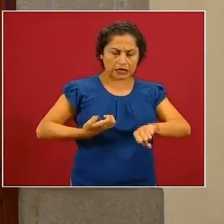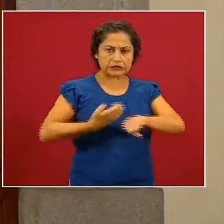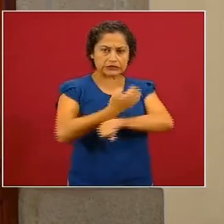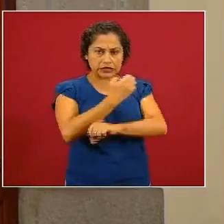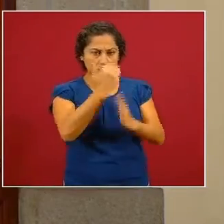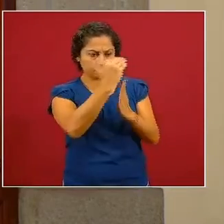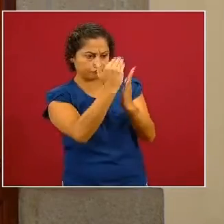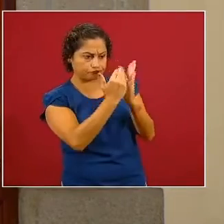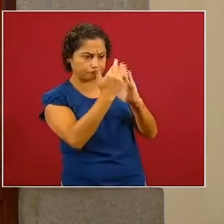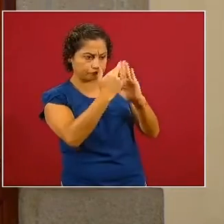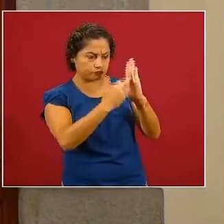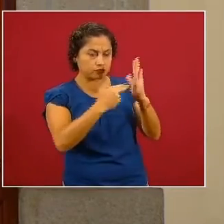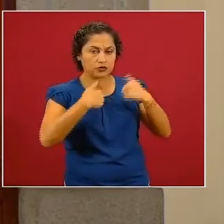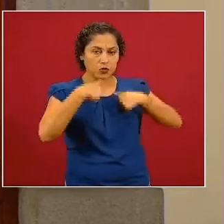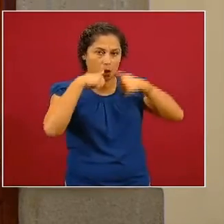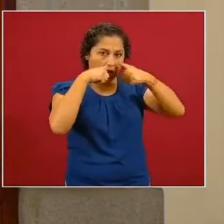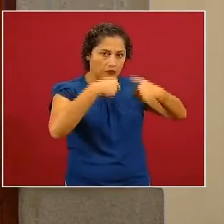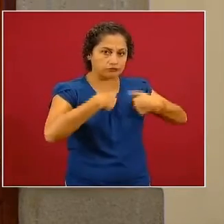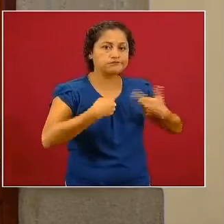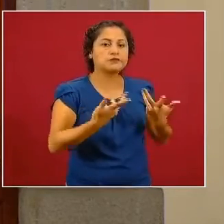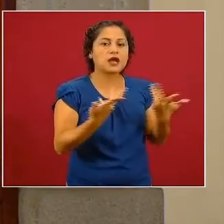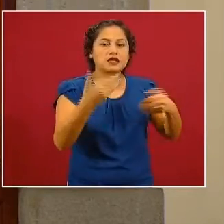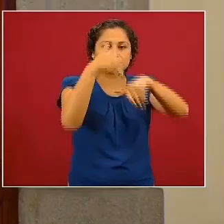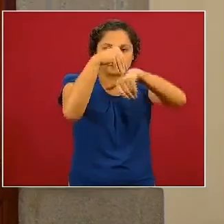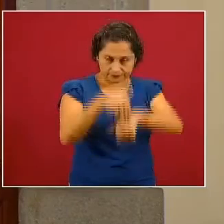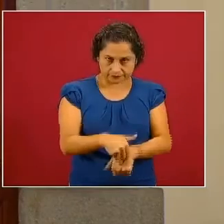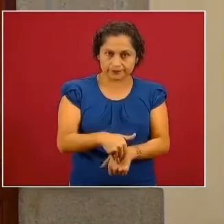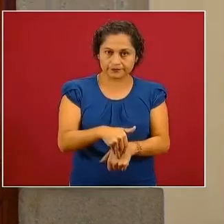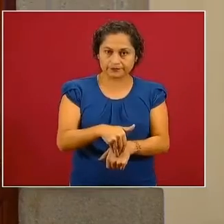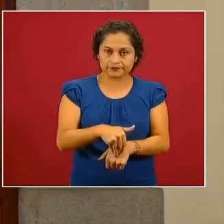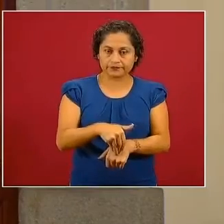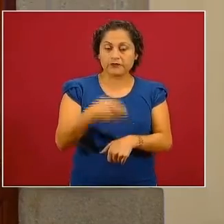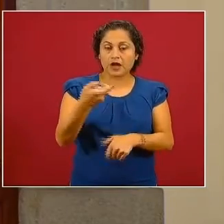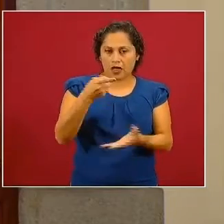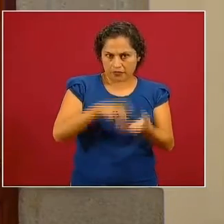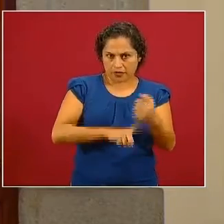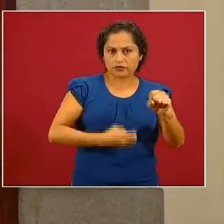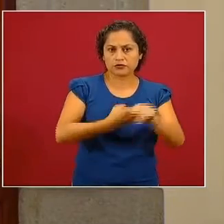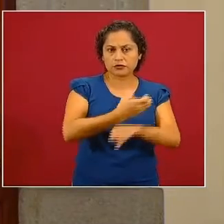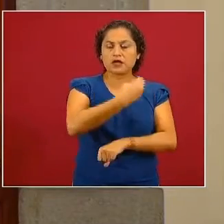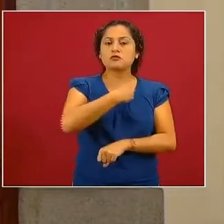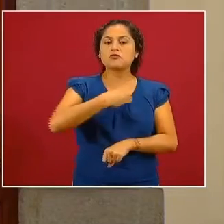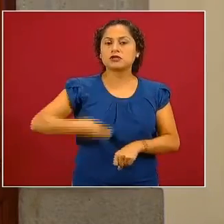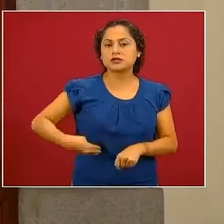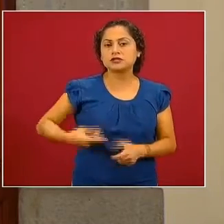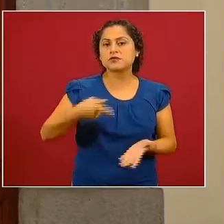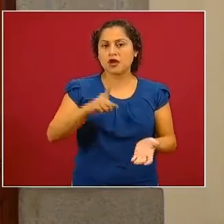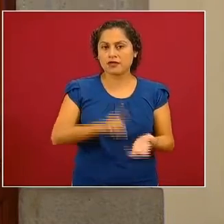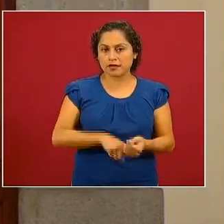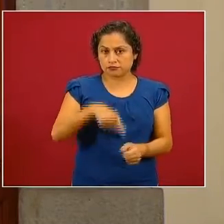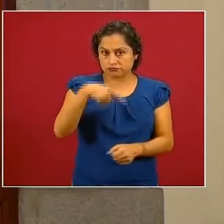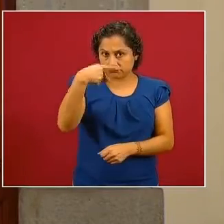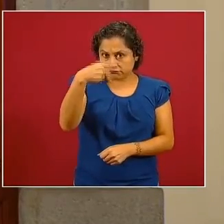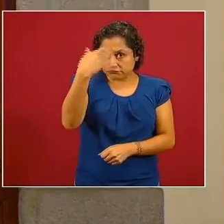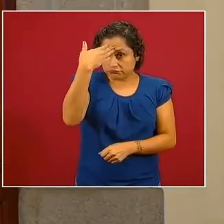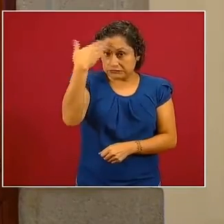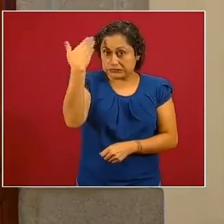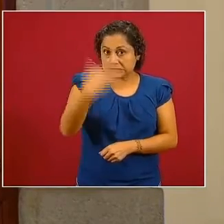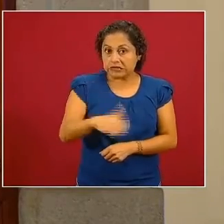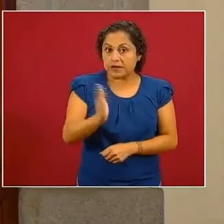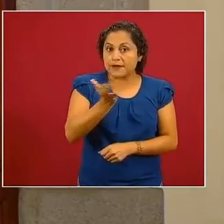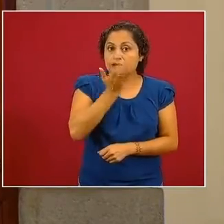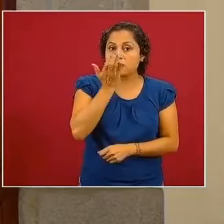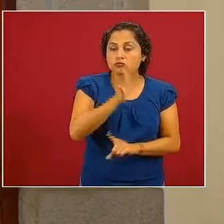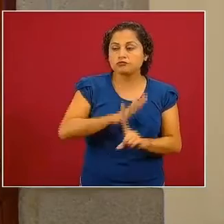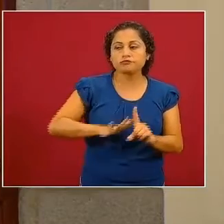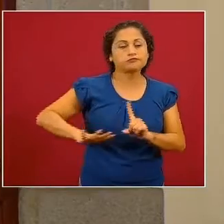el nivel local les realizan en sus estados, en sus municipios, porque ellos son los que mejor conocen la dinámica